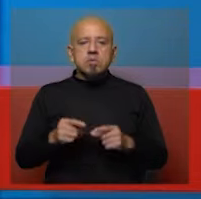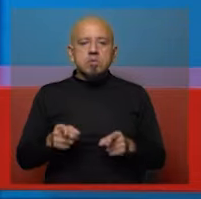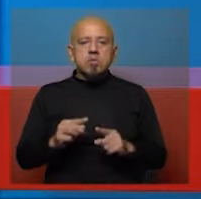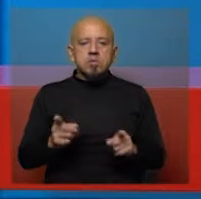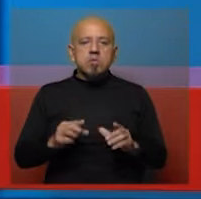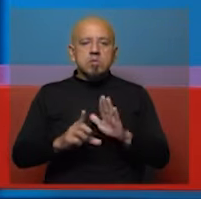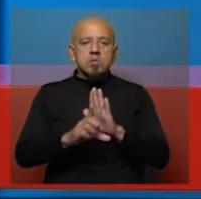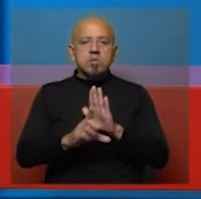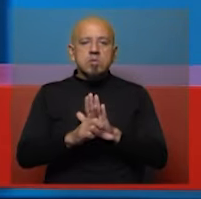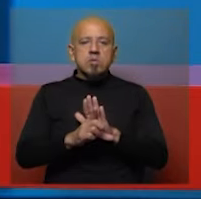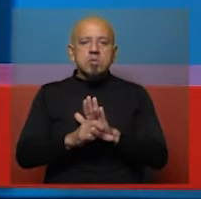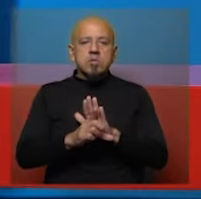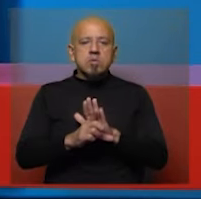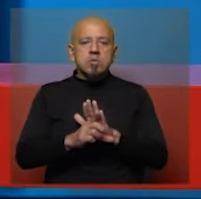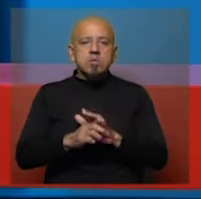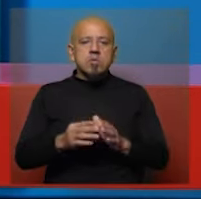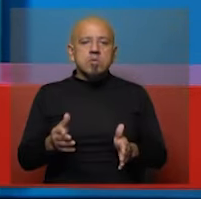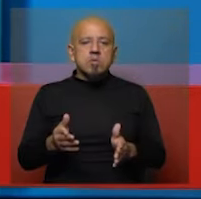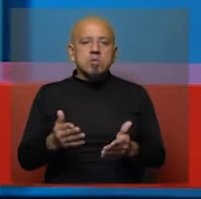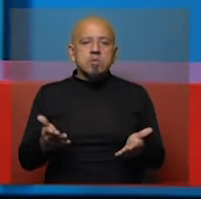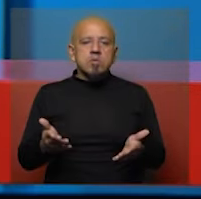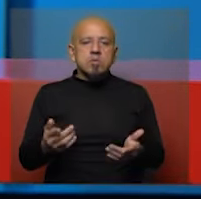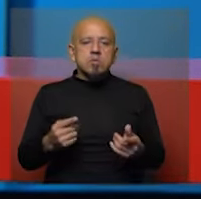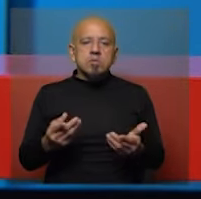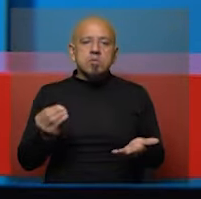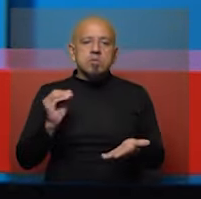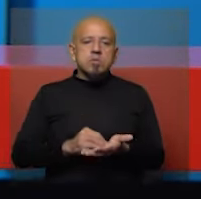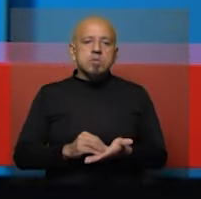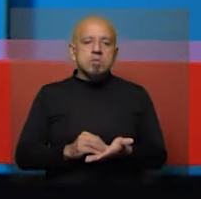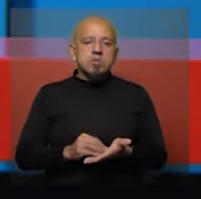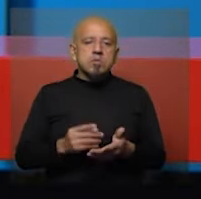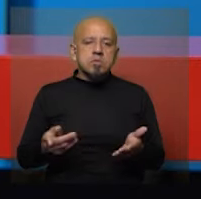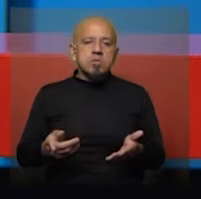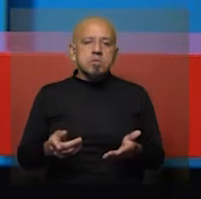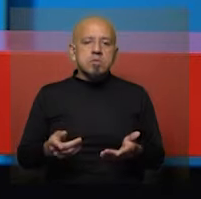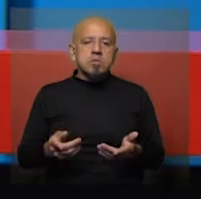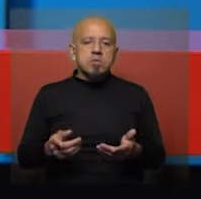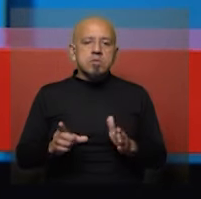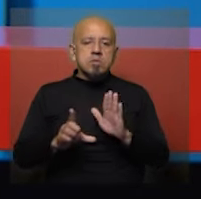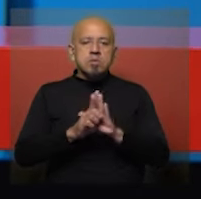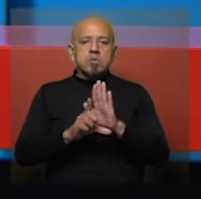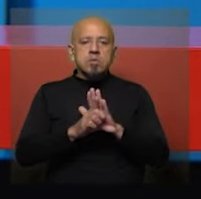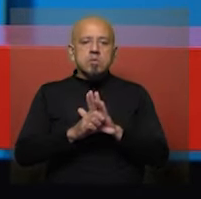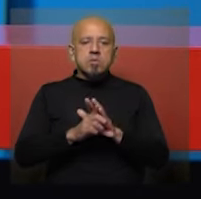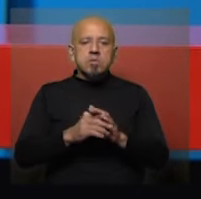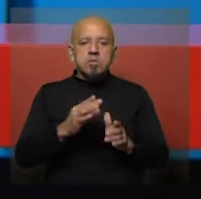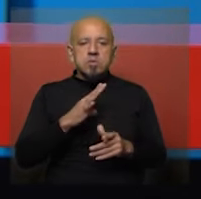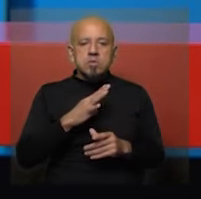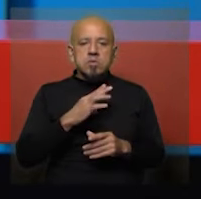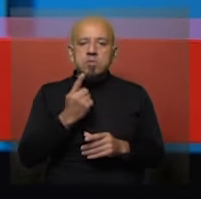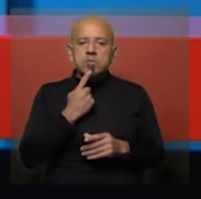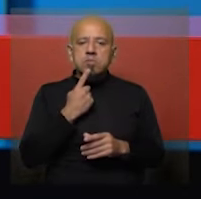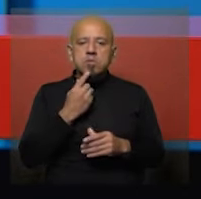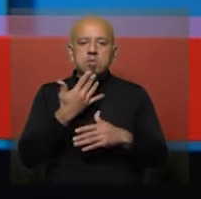las leyes son letra si no se aplican son letras en un libro y nada más para que haya una política